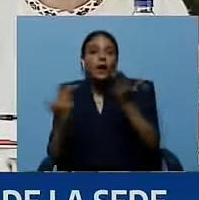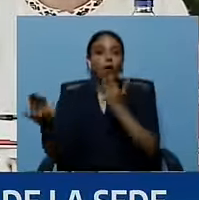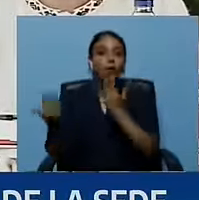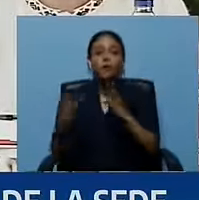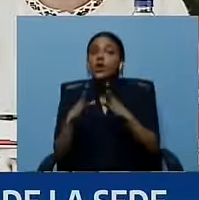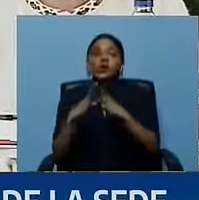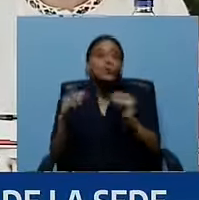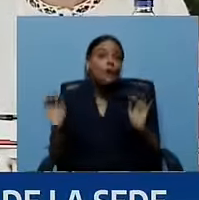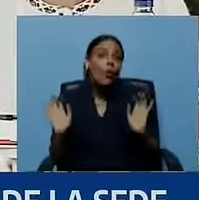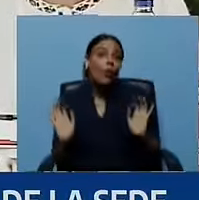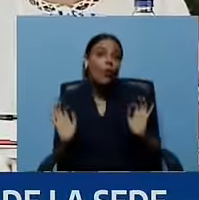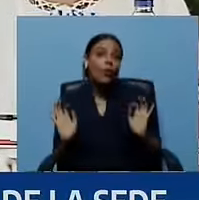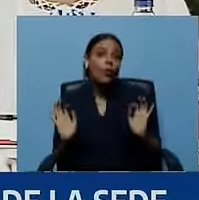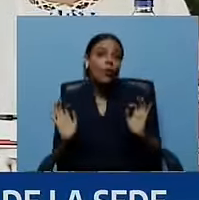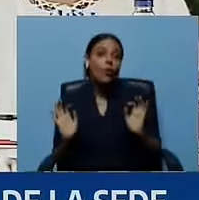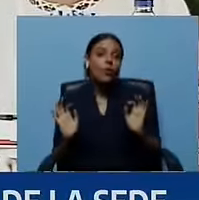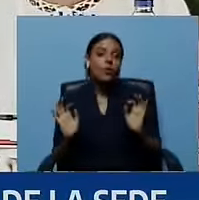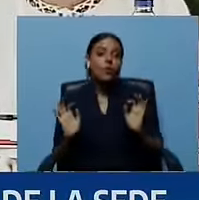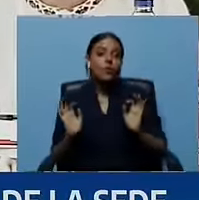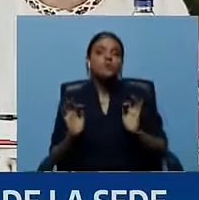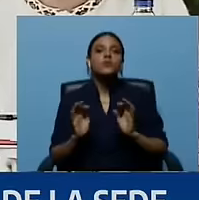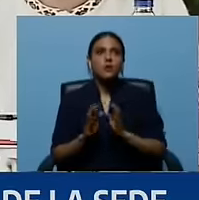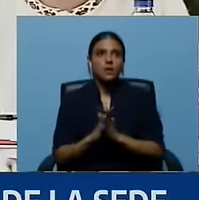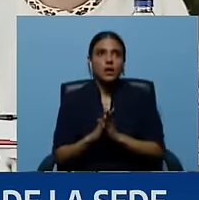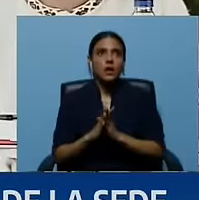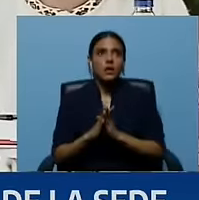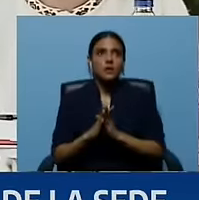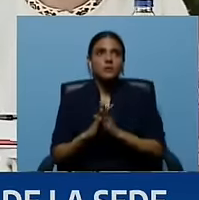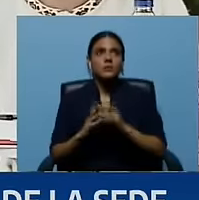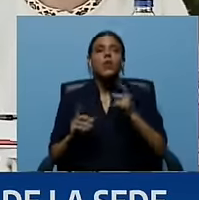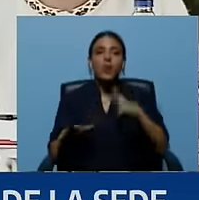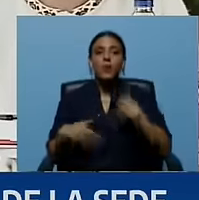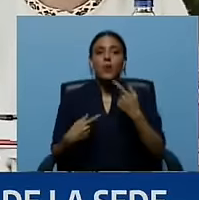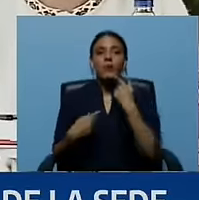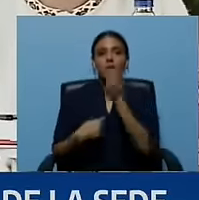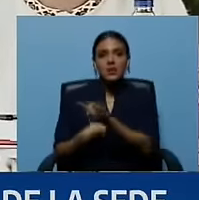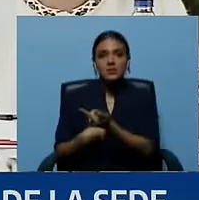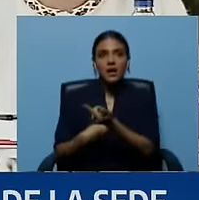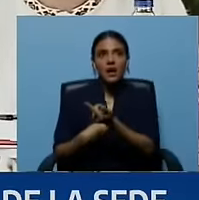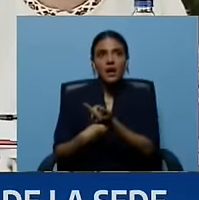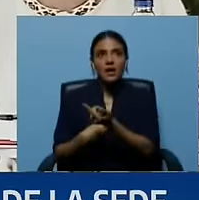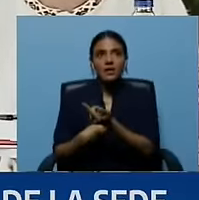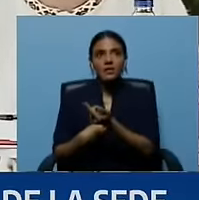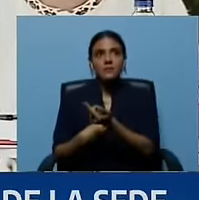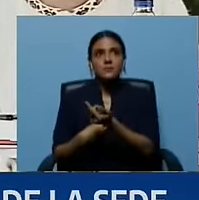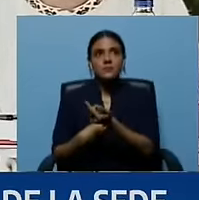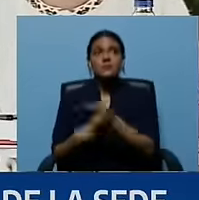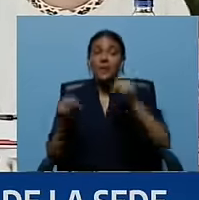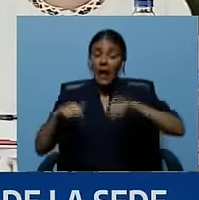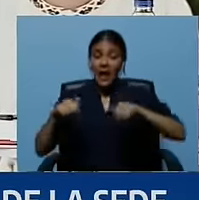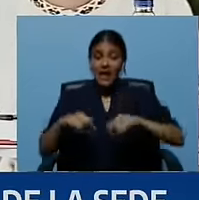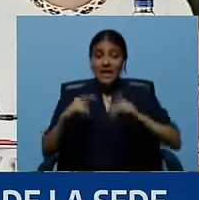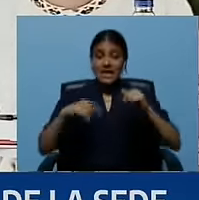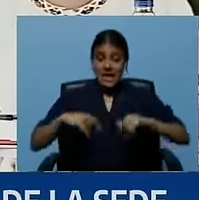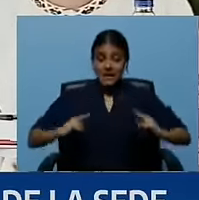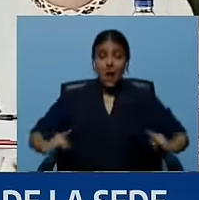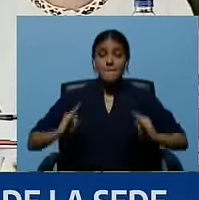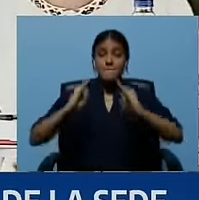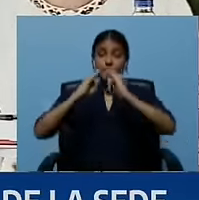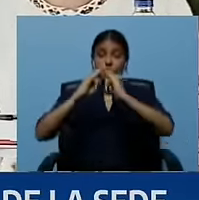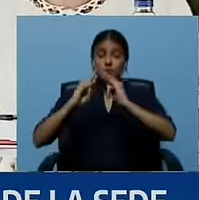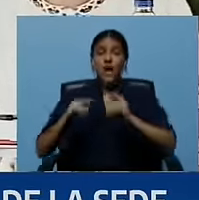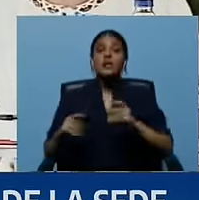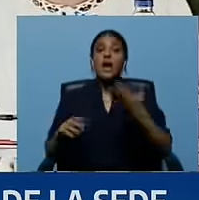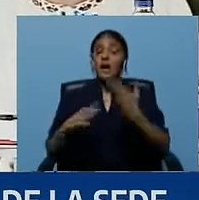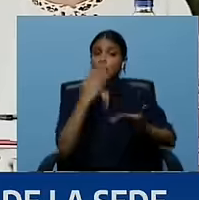Todo. La energía nuclear, cuando se descubrió aquí en esta montaña, Humberto